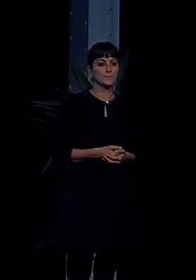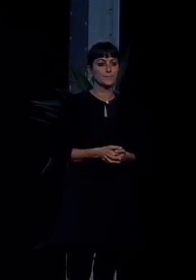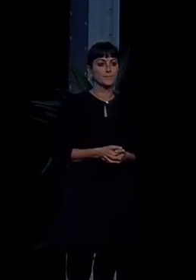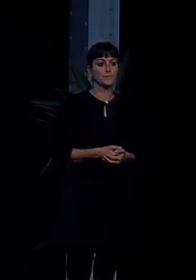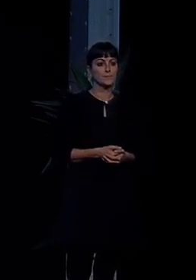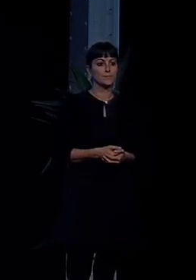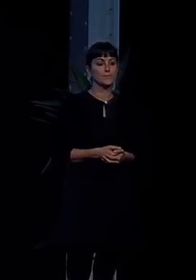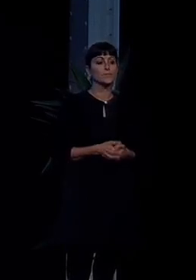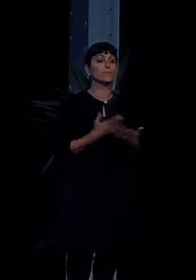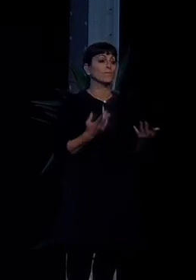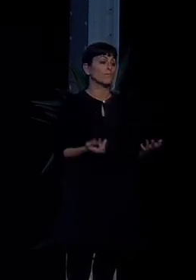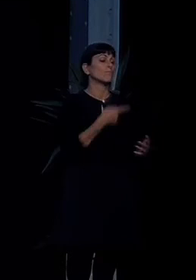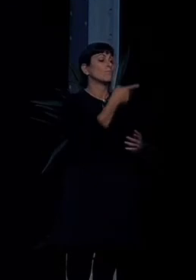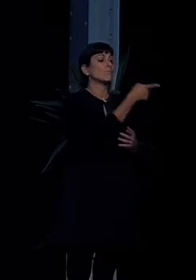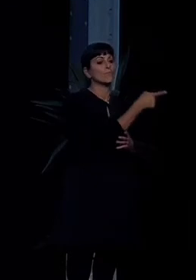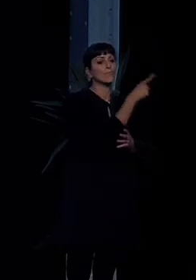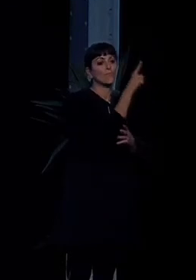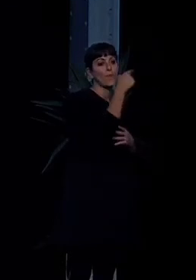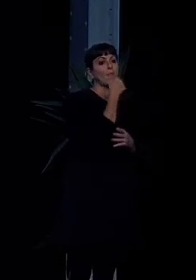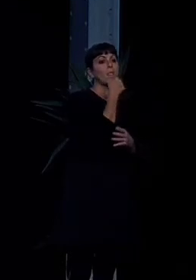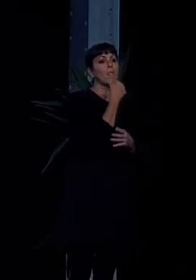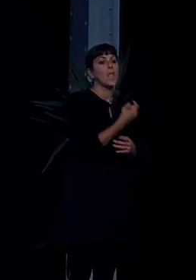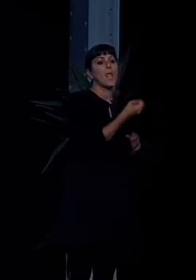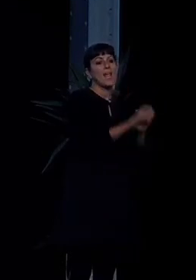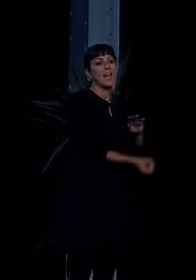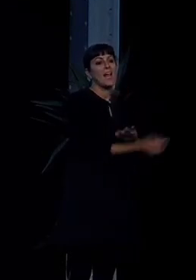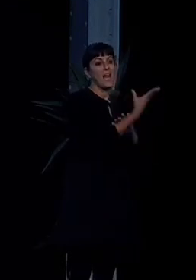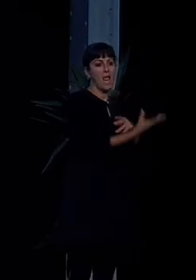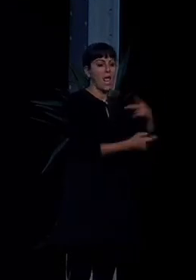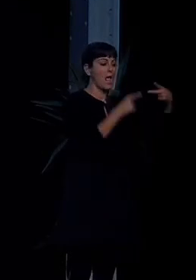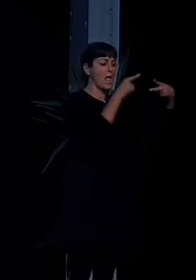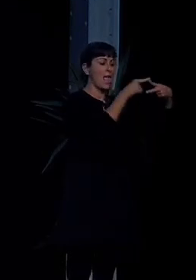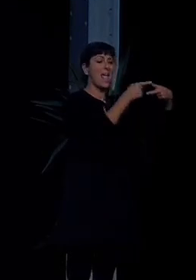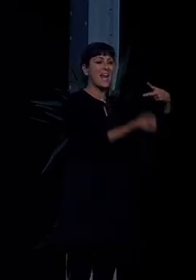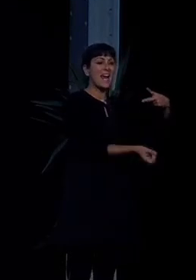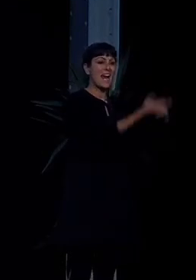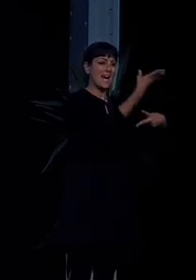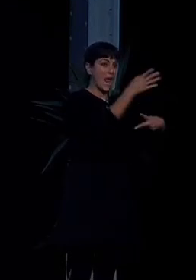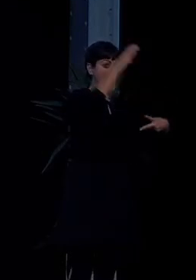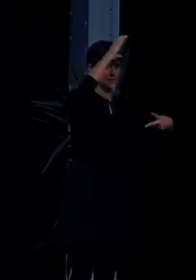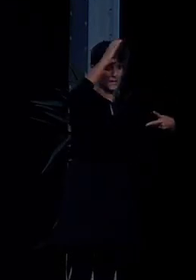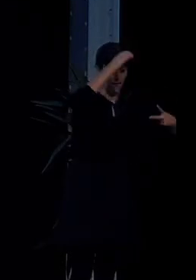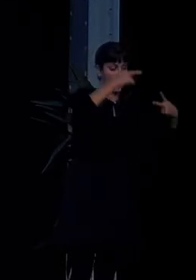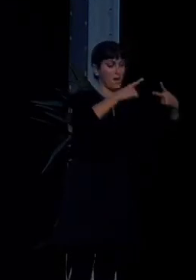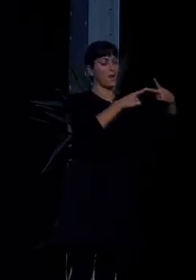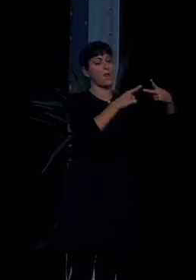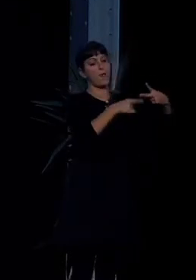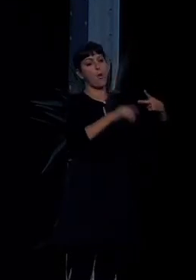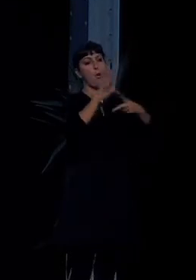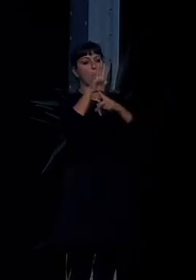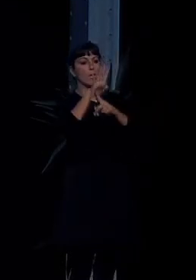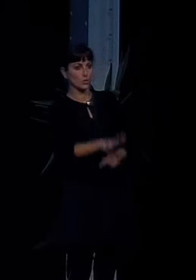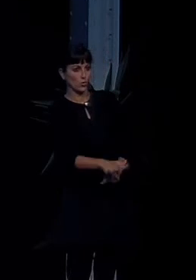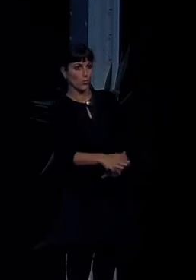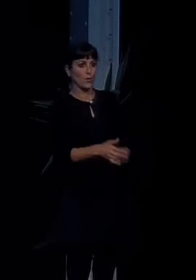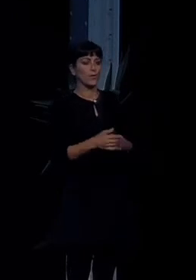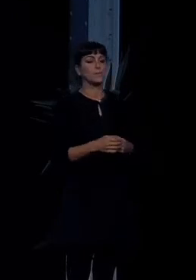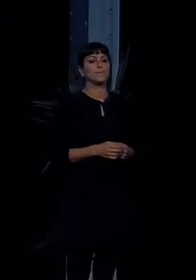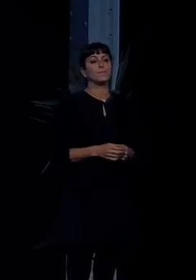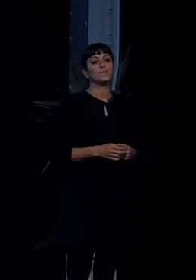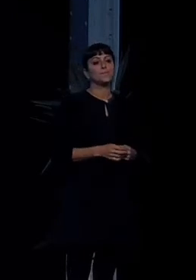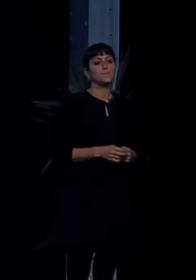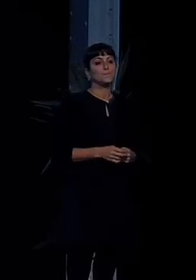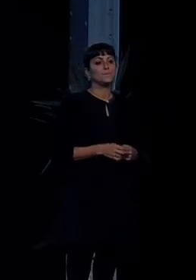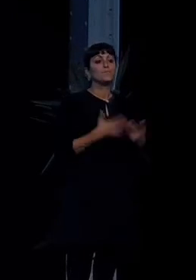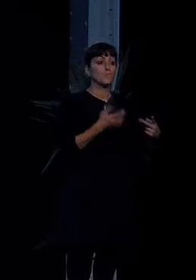Uno es que puede generar saber y otro que lo puede excluir. Cuando el poder excluye, lo que hace es omitir, ocultar, ¿no? Cuando